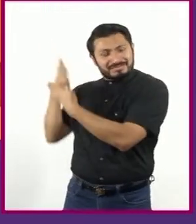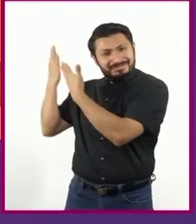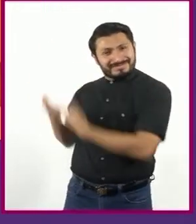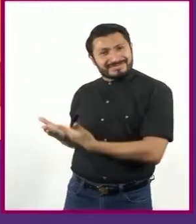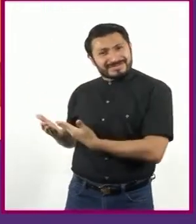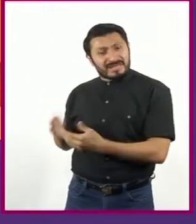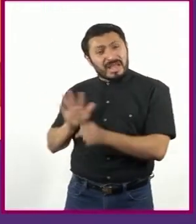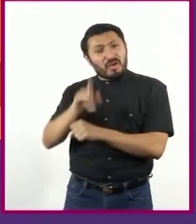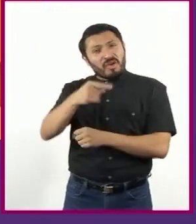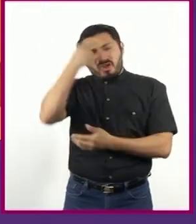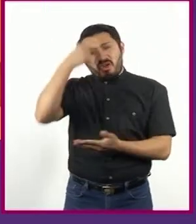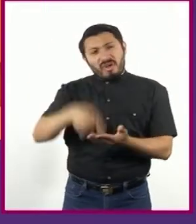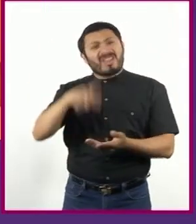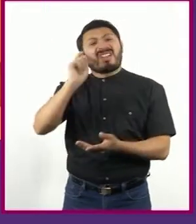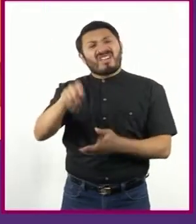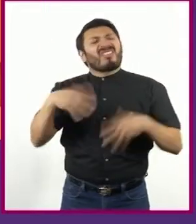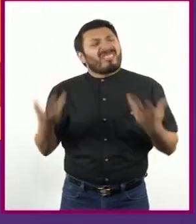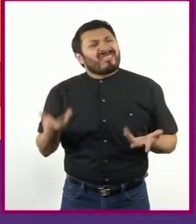¿Qué creen que represente?